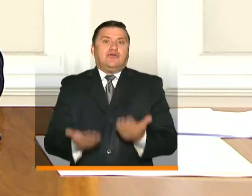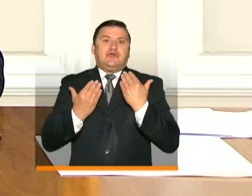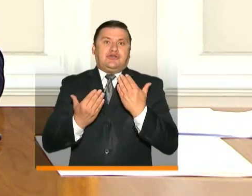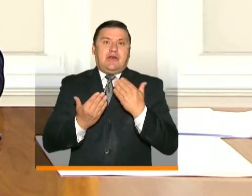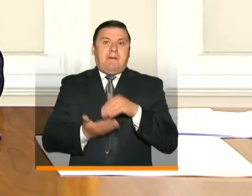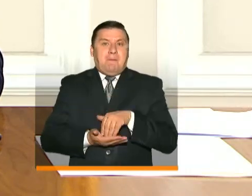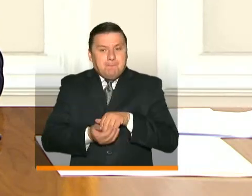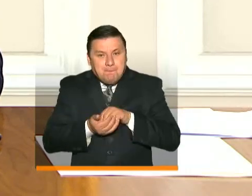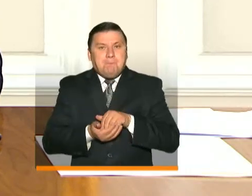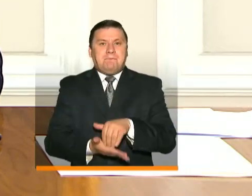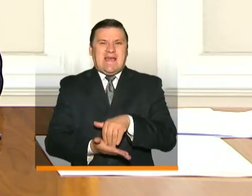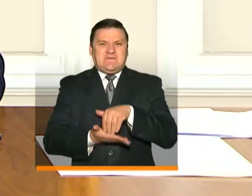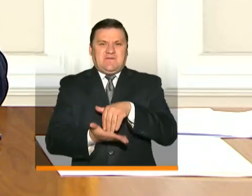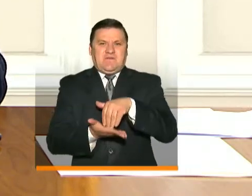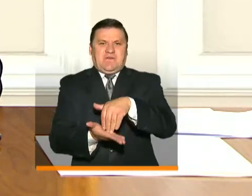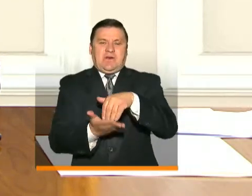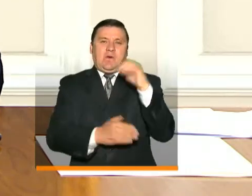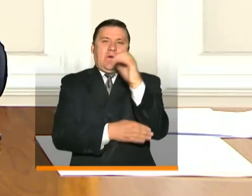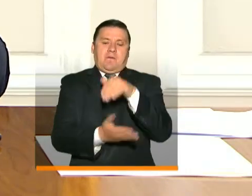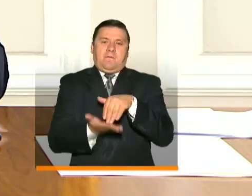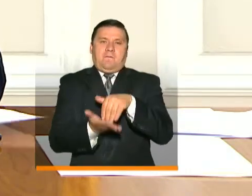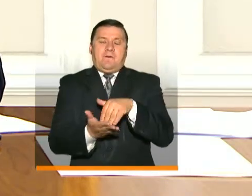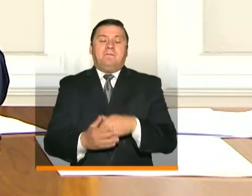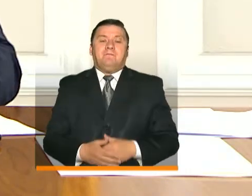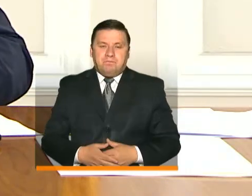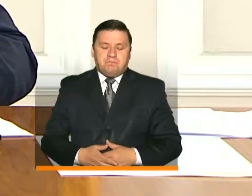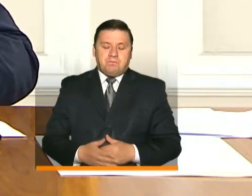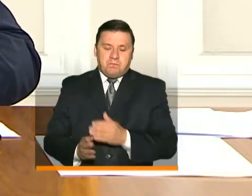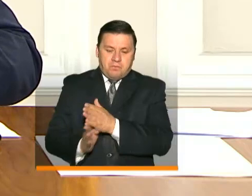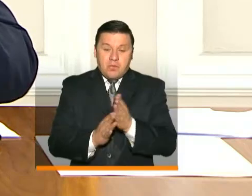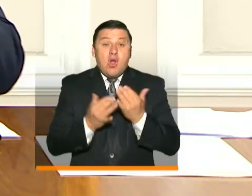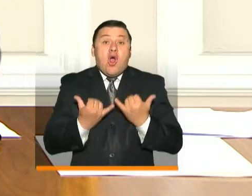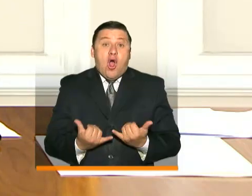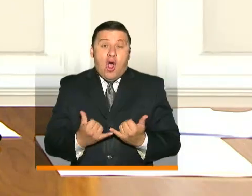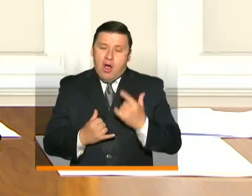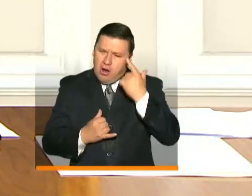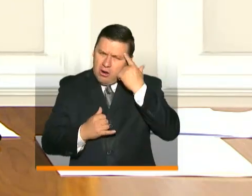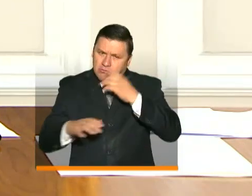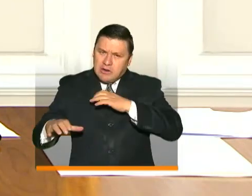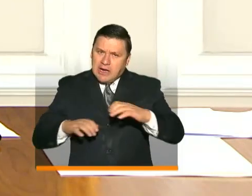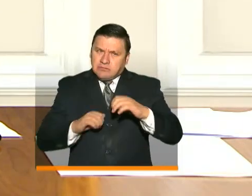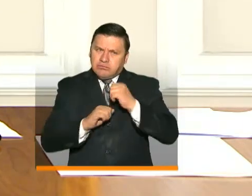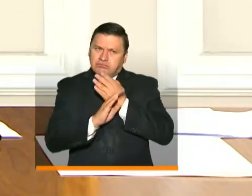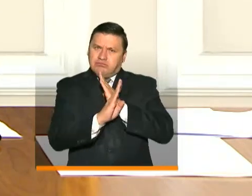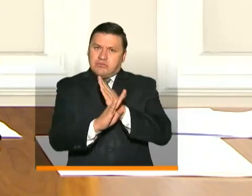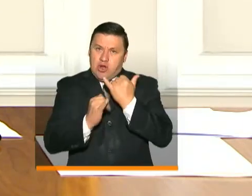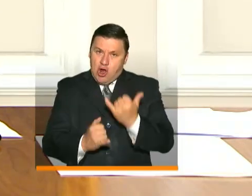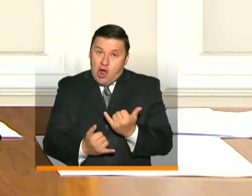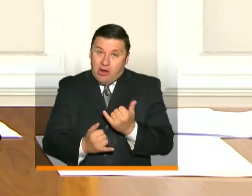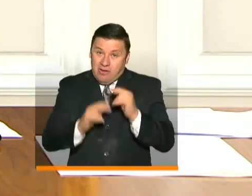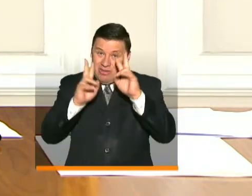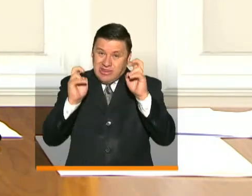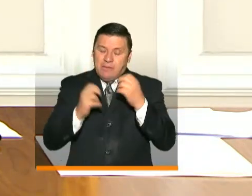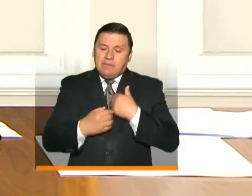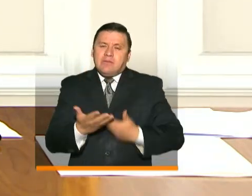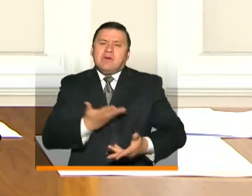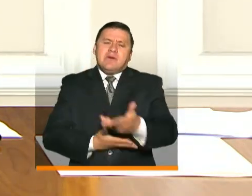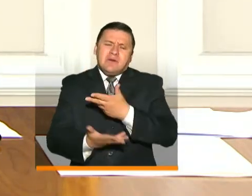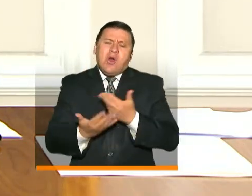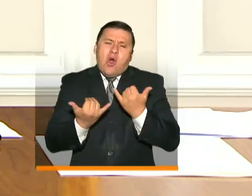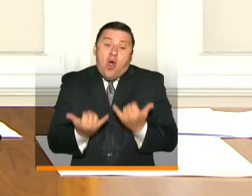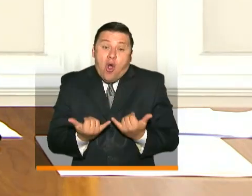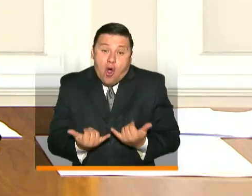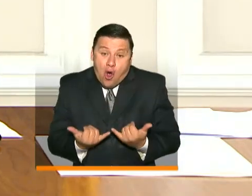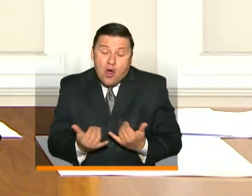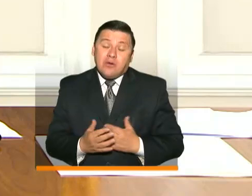seguir fortaleciendo la red. Y justamente hoy en este espacio de prevención y acción quisiera empezar por compartirles a ustedes que